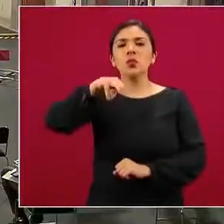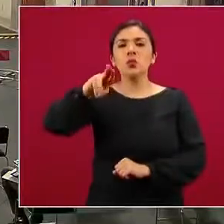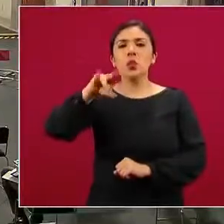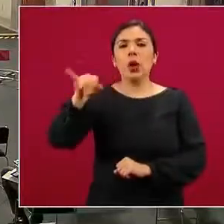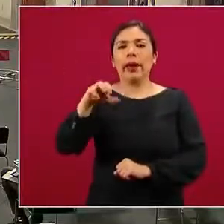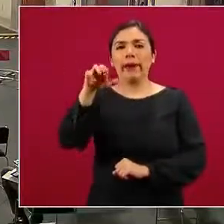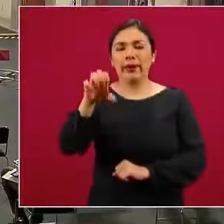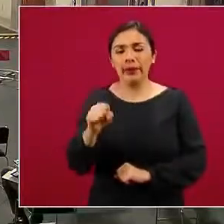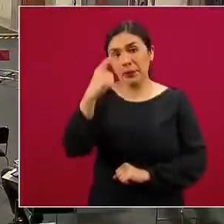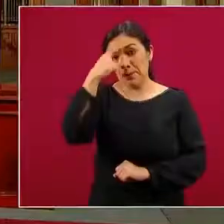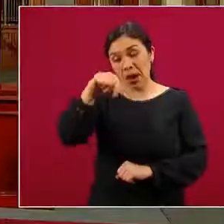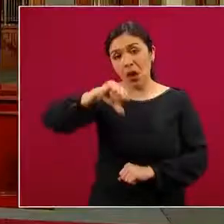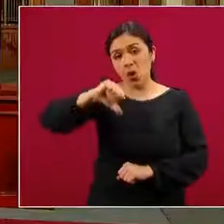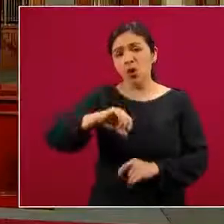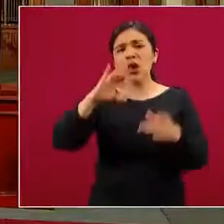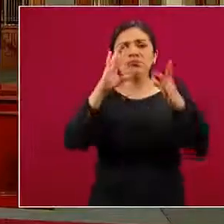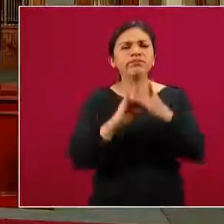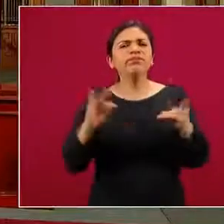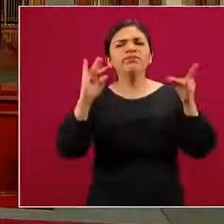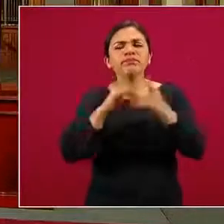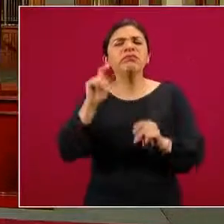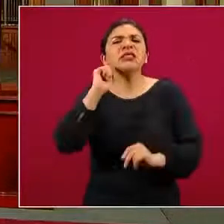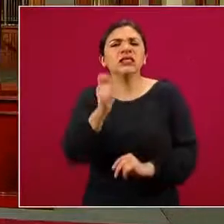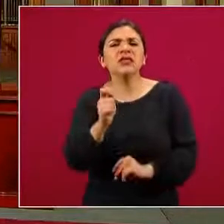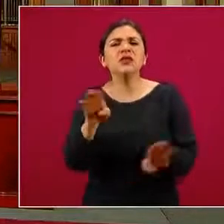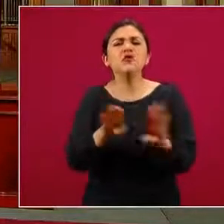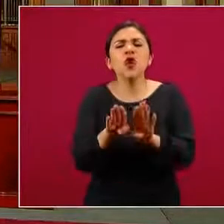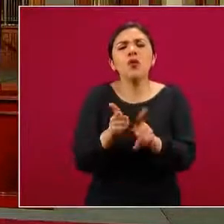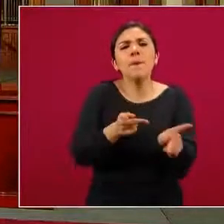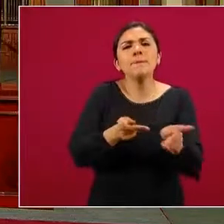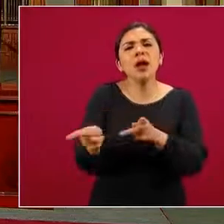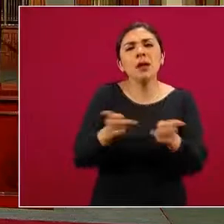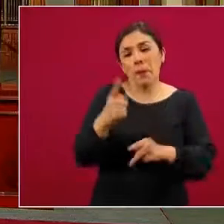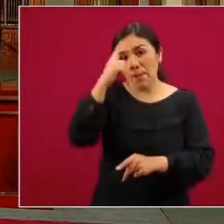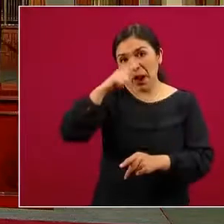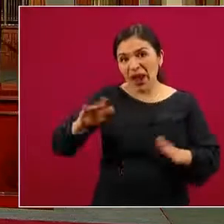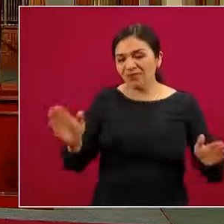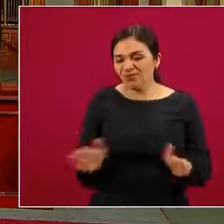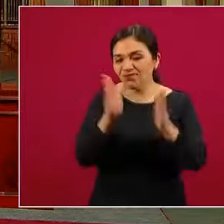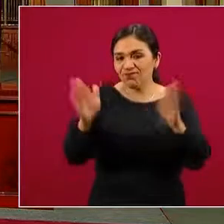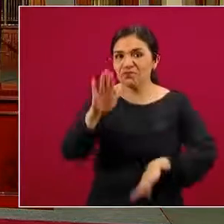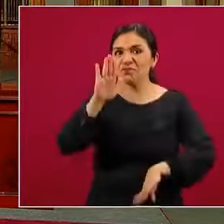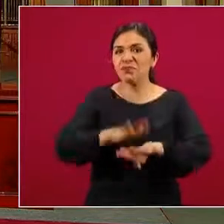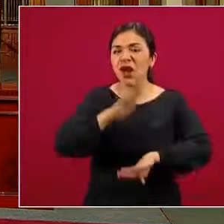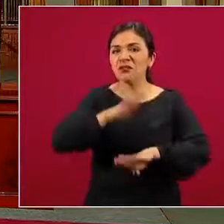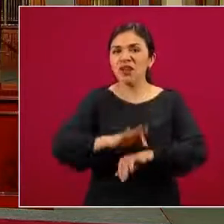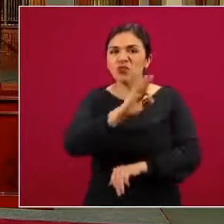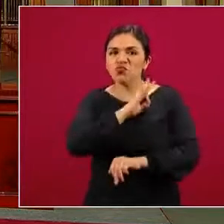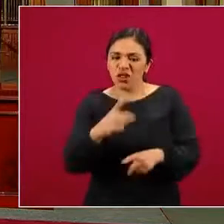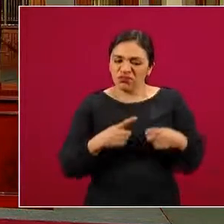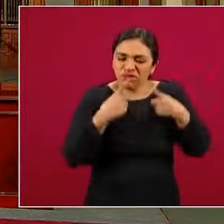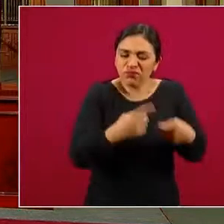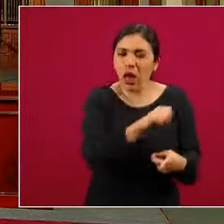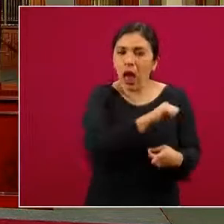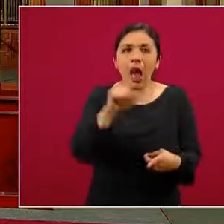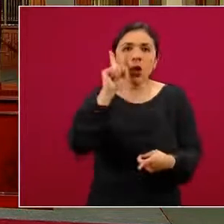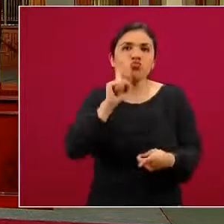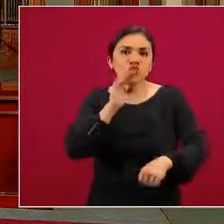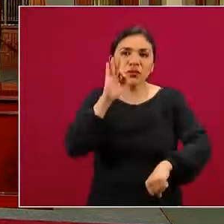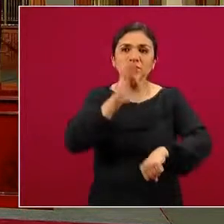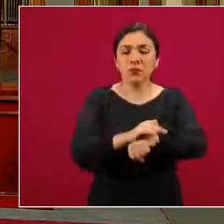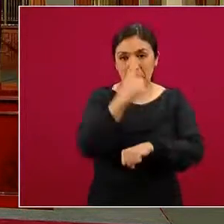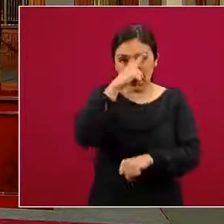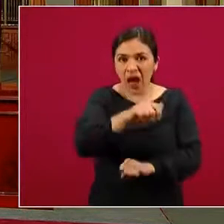de las Mujeres, quien nos va a compartir la estrategia para promover el empoderamiento y la